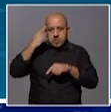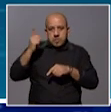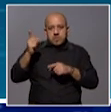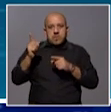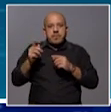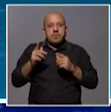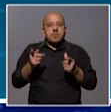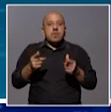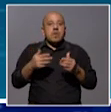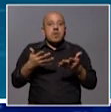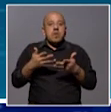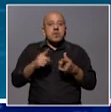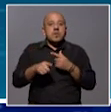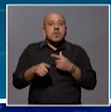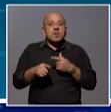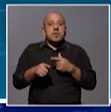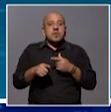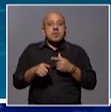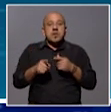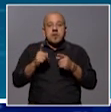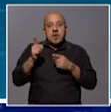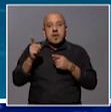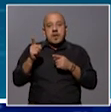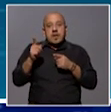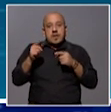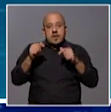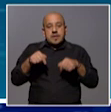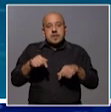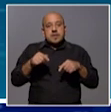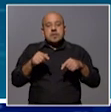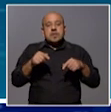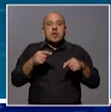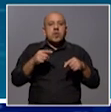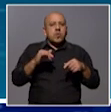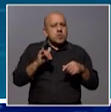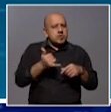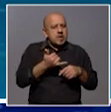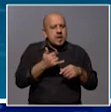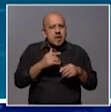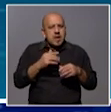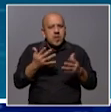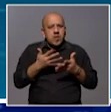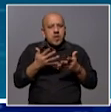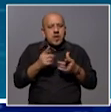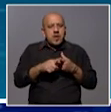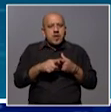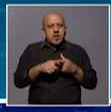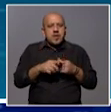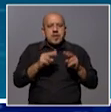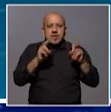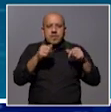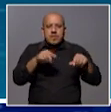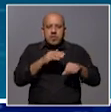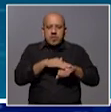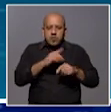como todavía un coletazo de ese periodo de ese idilio o ya salimos de la etapa que habitualmente se señala de